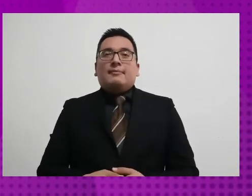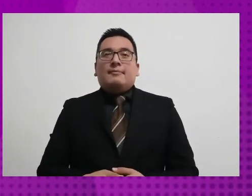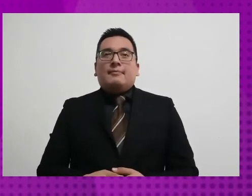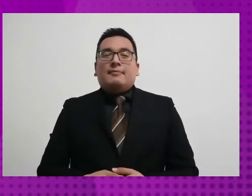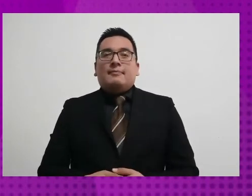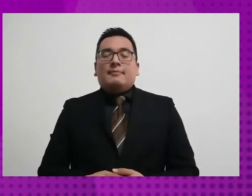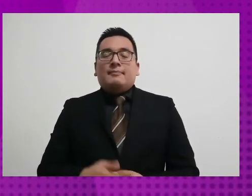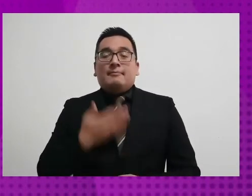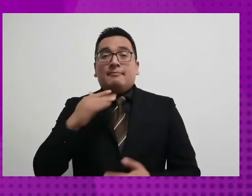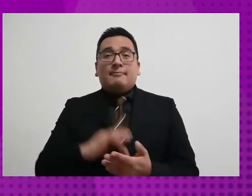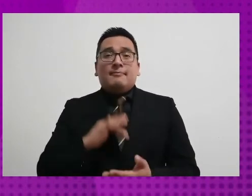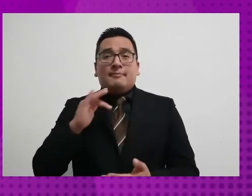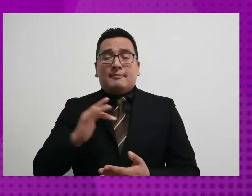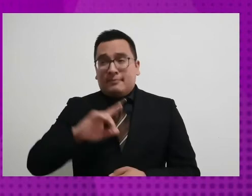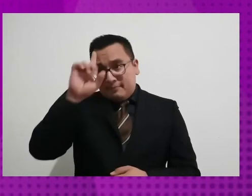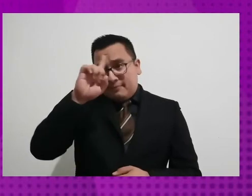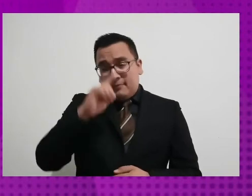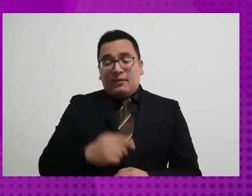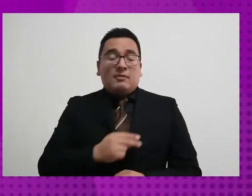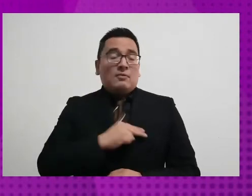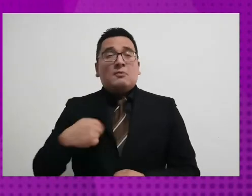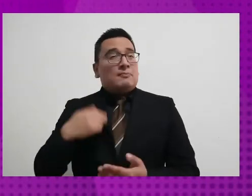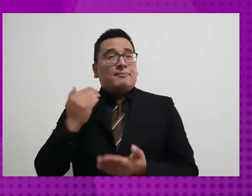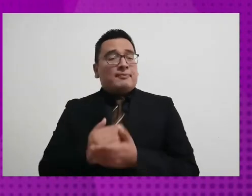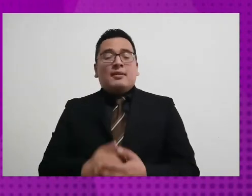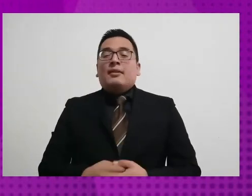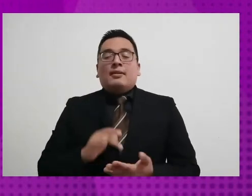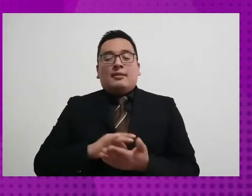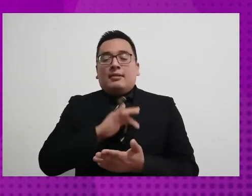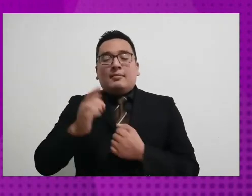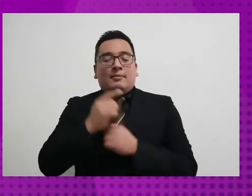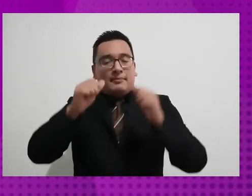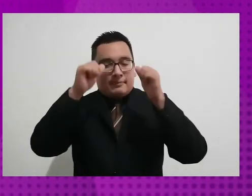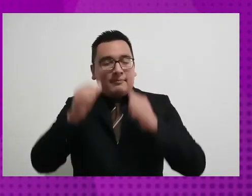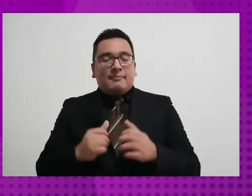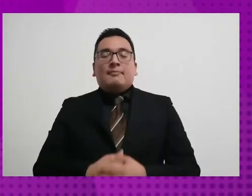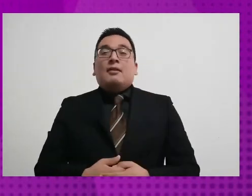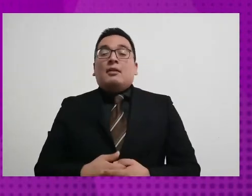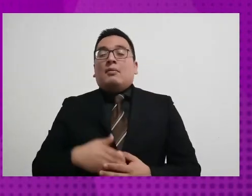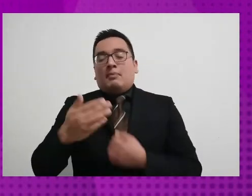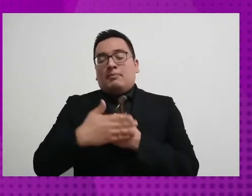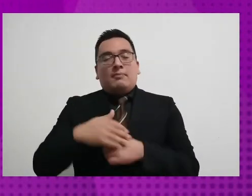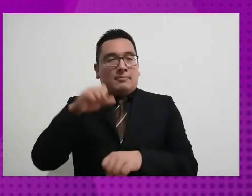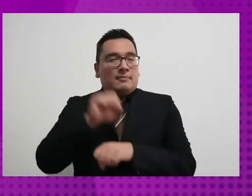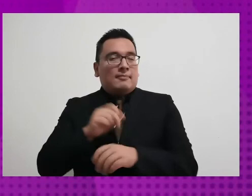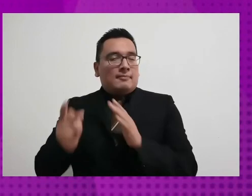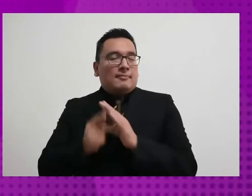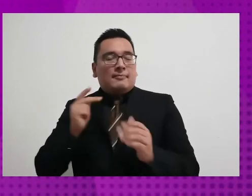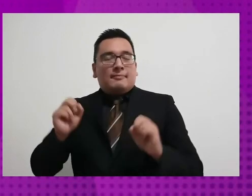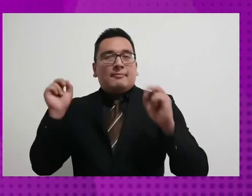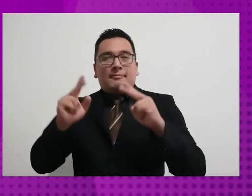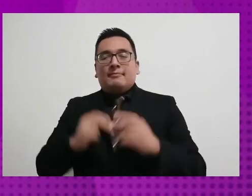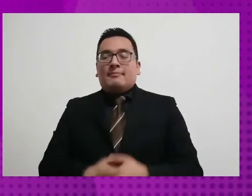también. Pues muchas gracias, consejera, nos despedimos y les agradecemos que nos hayan acompañado y los esperamos en nuestro